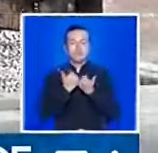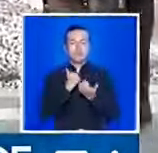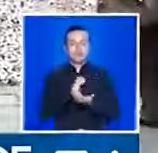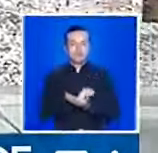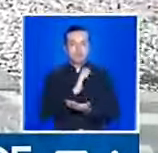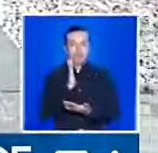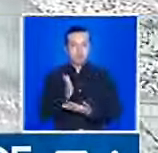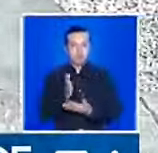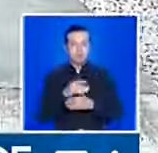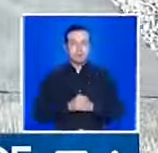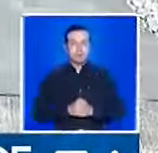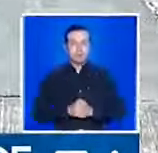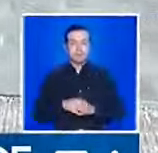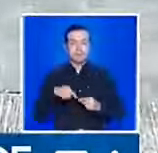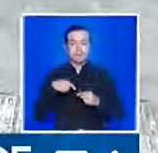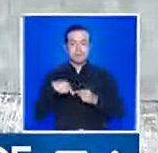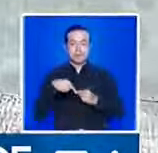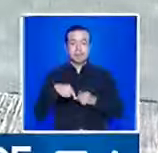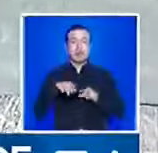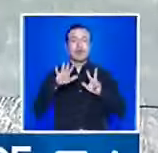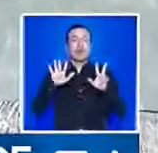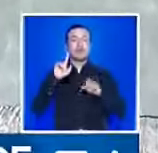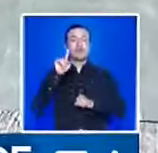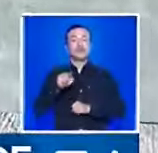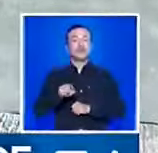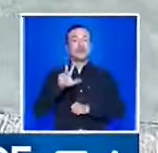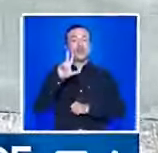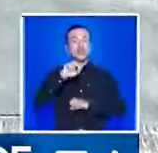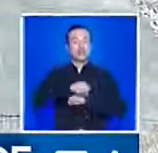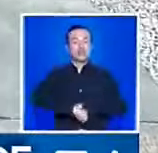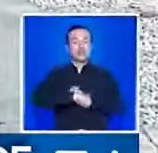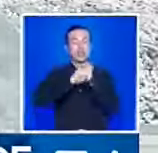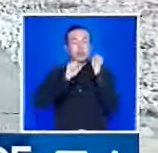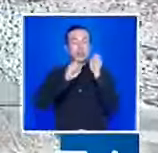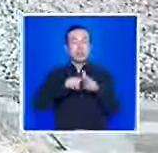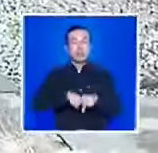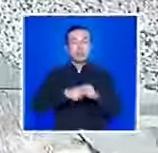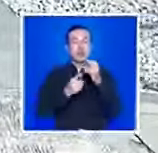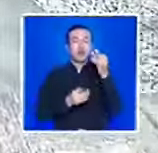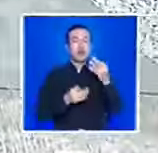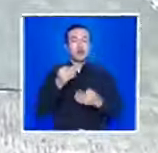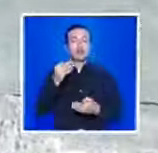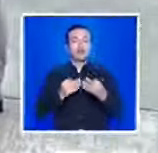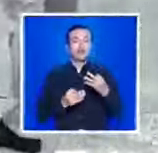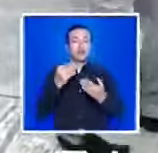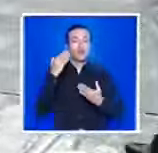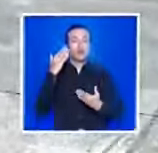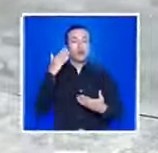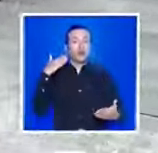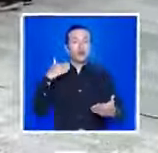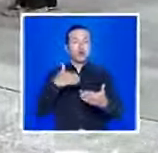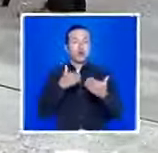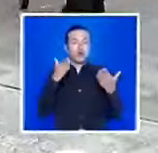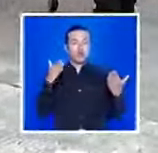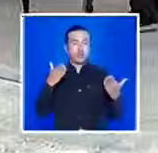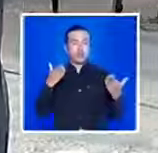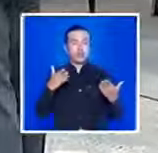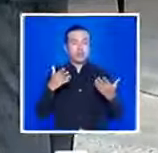Nacional. A pocos minutos, 8:30 de la mañana, que empiece el juicio político a la secretaria de Estado. Van